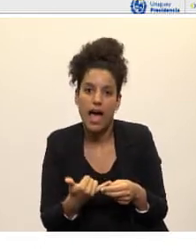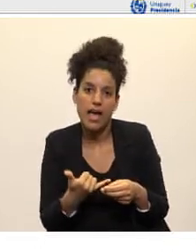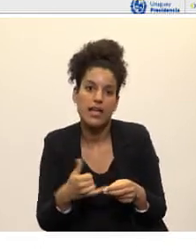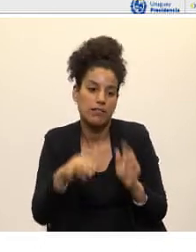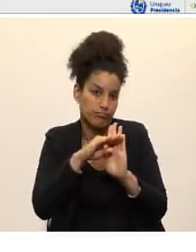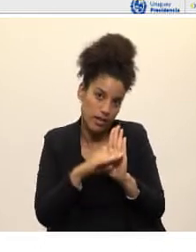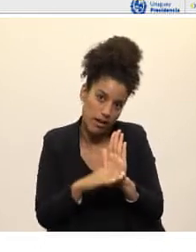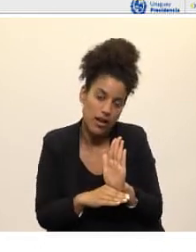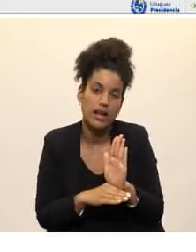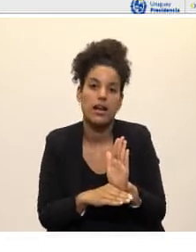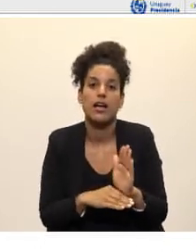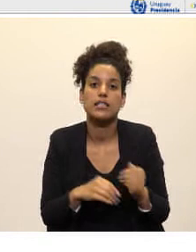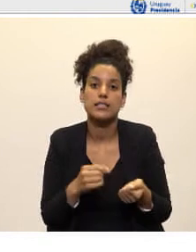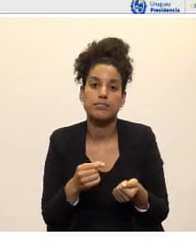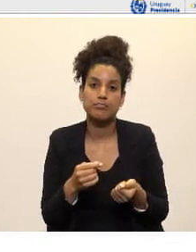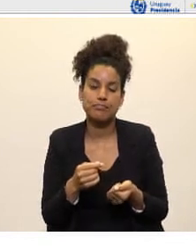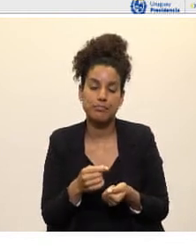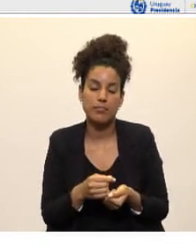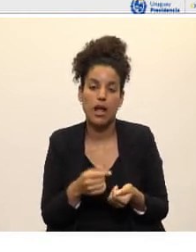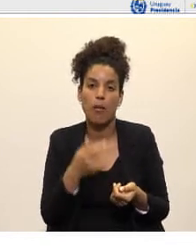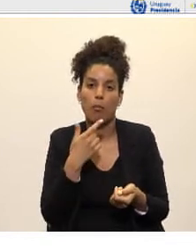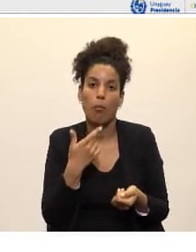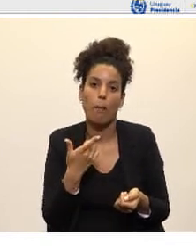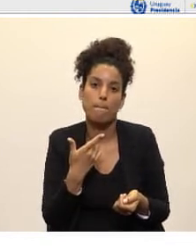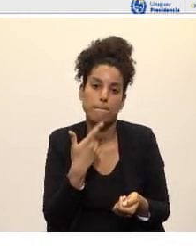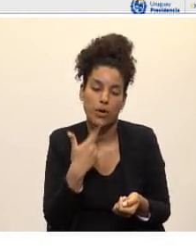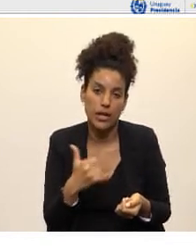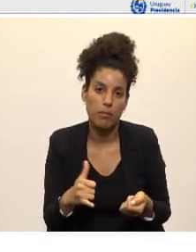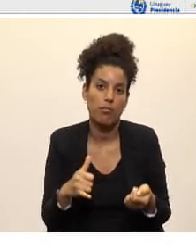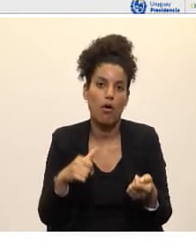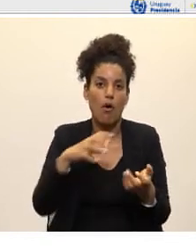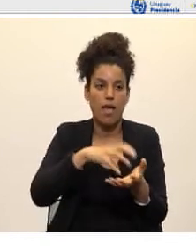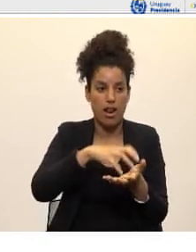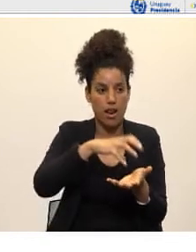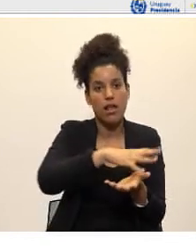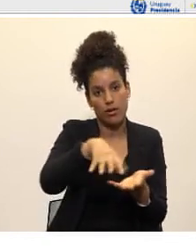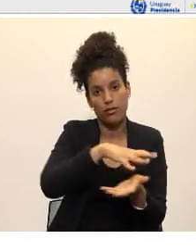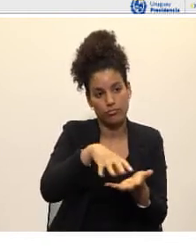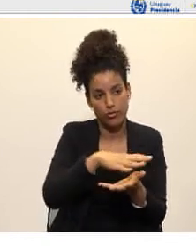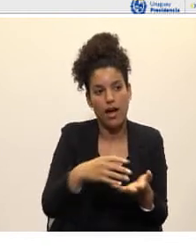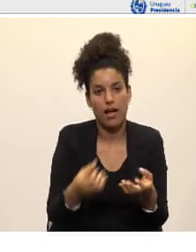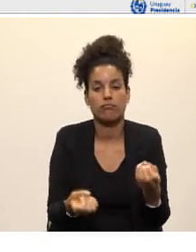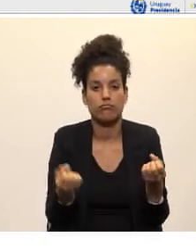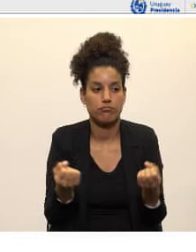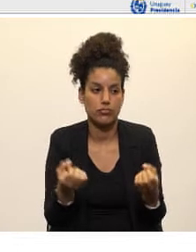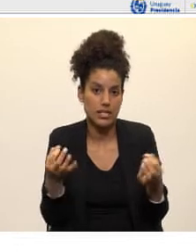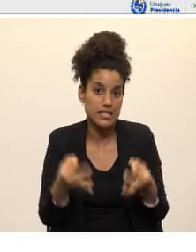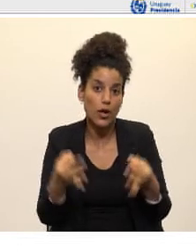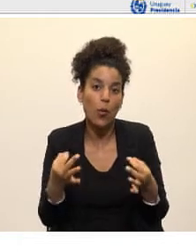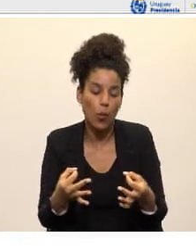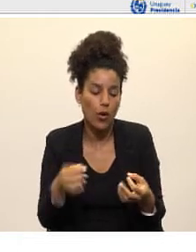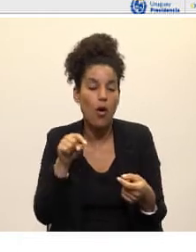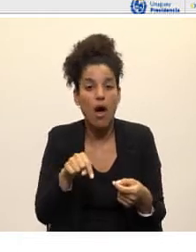de posibilidad. Sin duda, la infraestructura robusta. Esta cuestión de la conectividad que la pandemia mostró